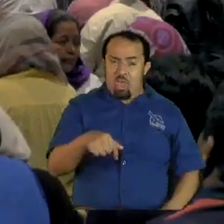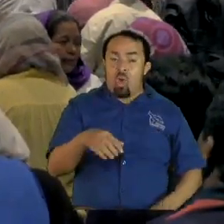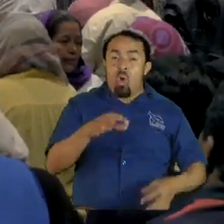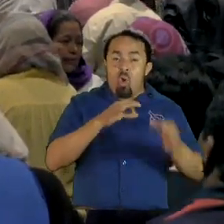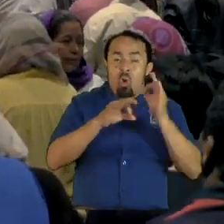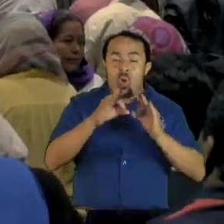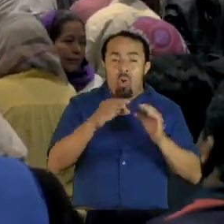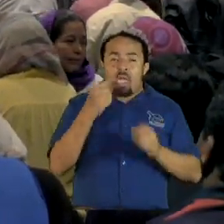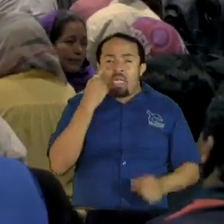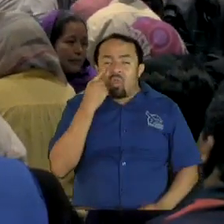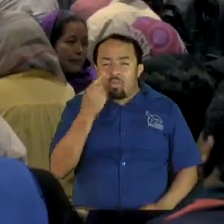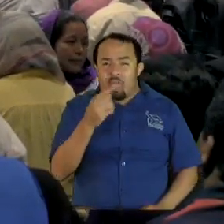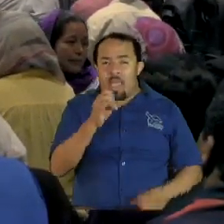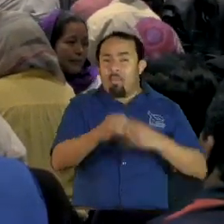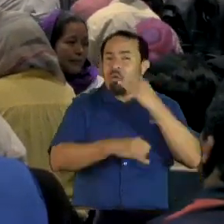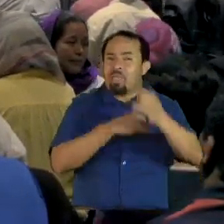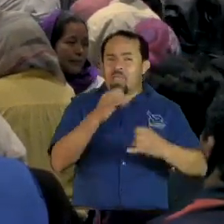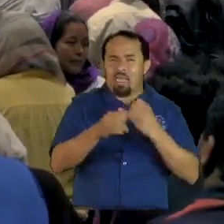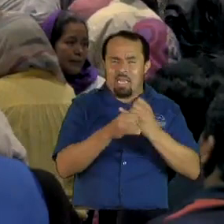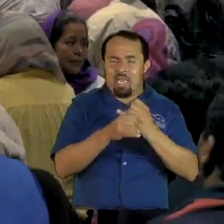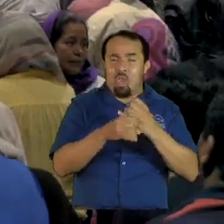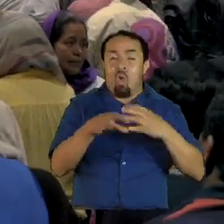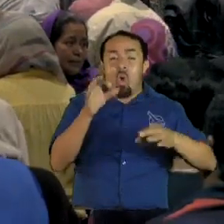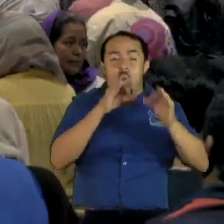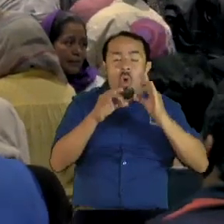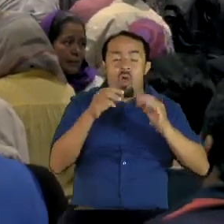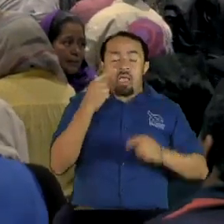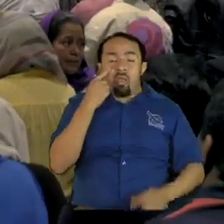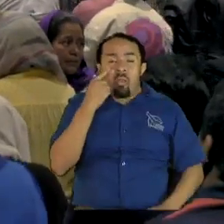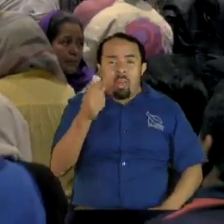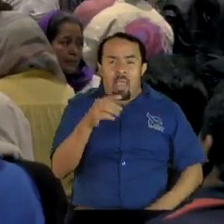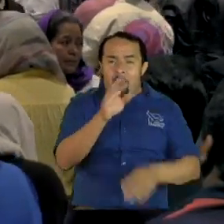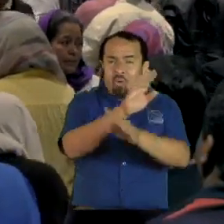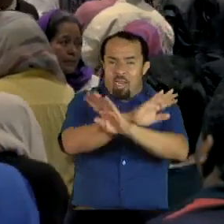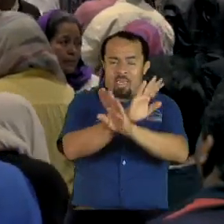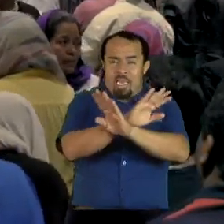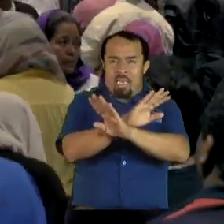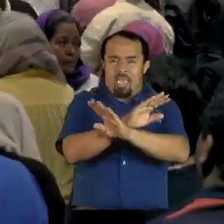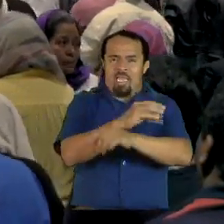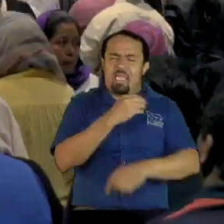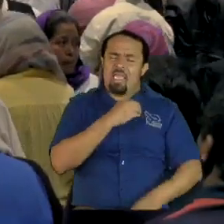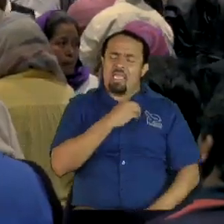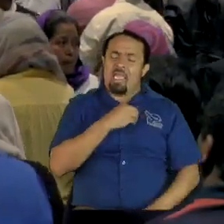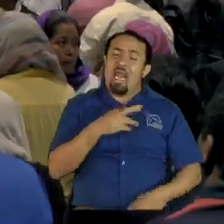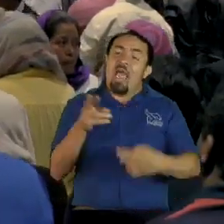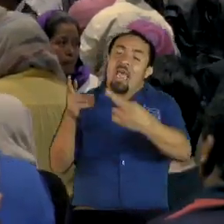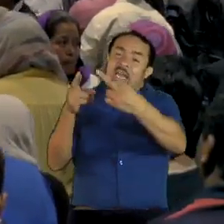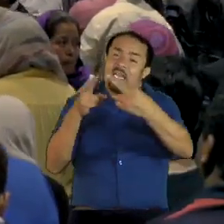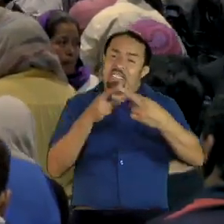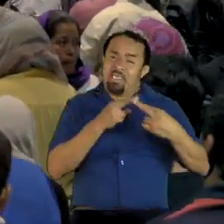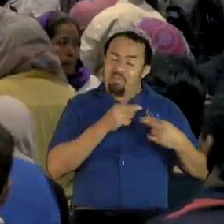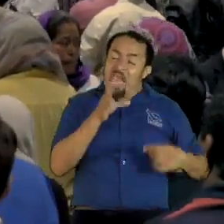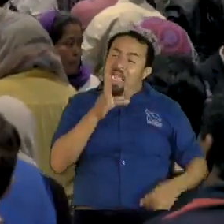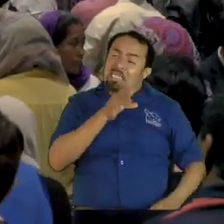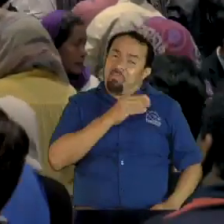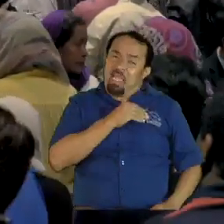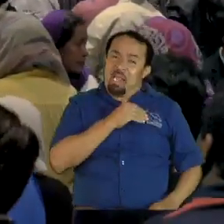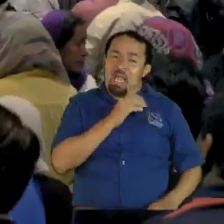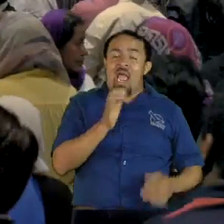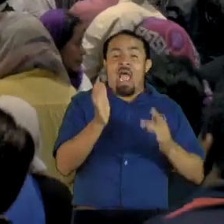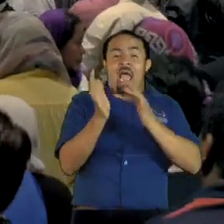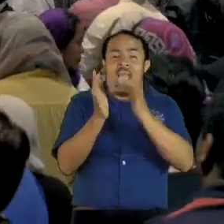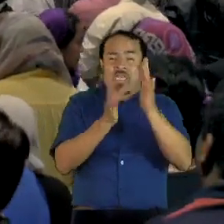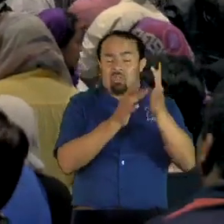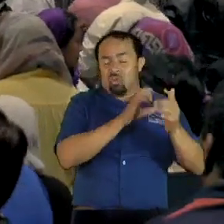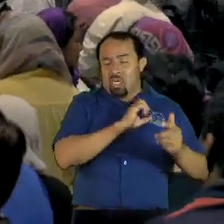reconociendo su pecado, ese es el momento. Si hay alguien también que quiera recibir a Cristo, este es el momento. Y